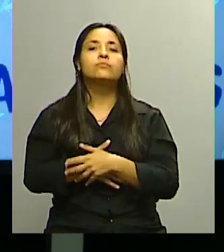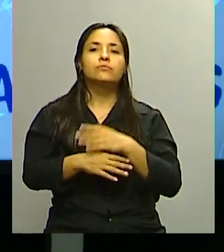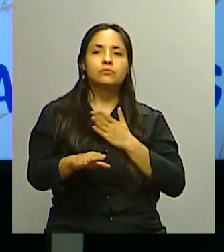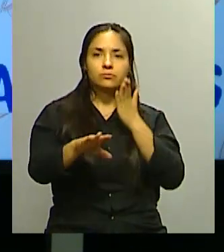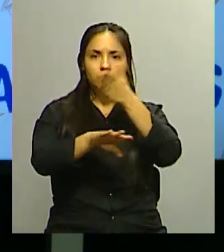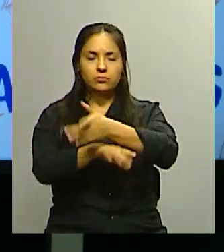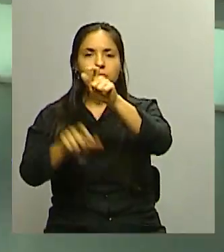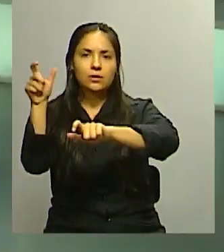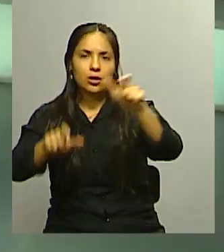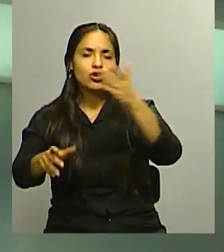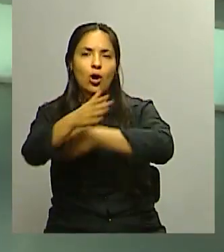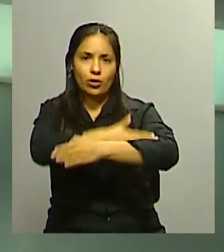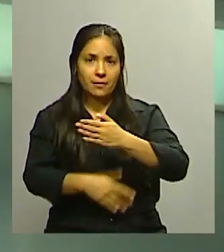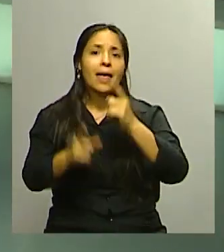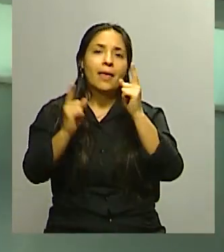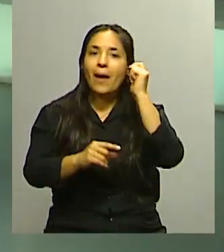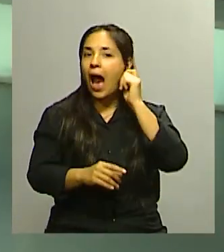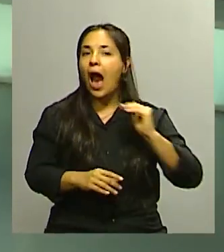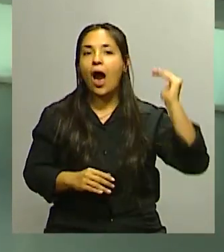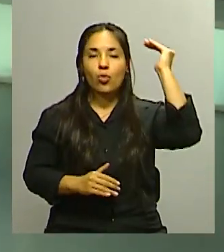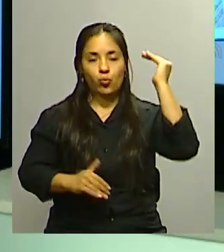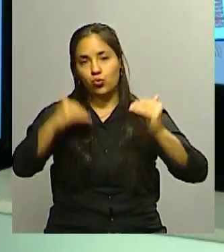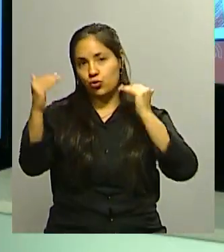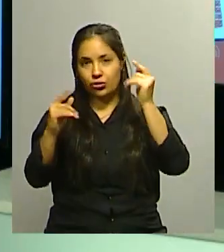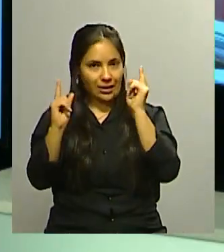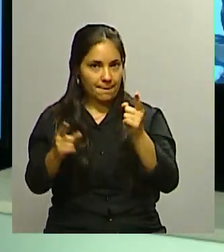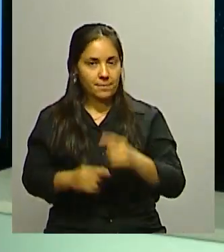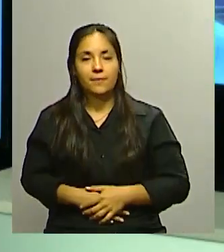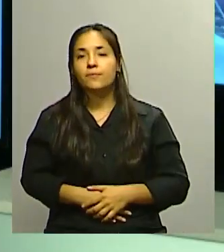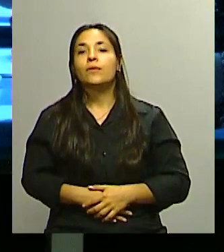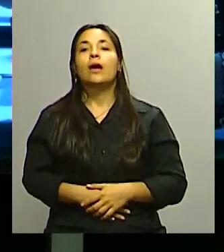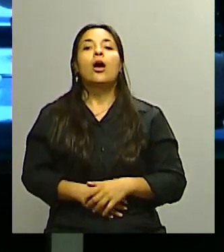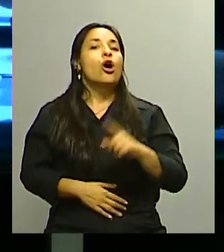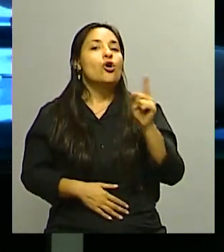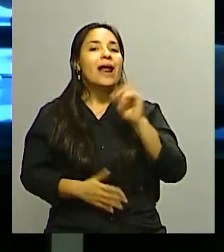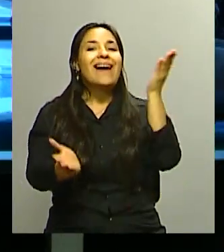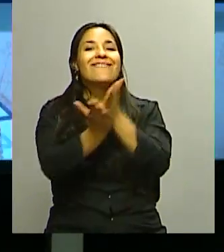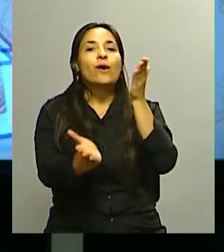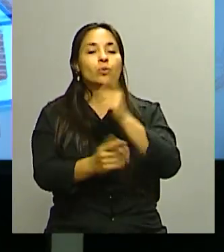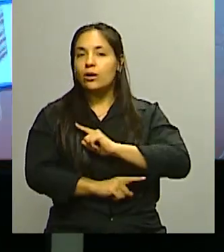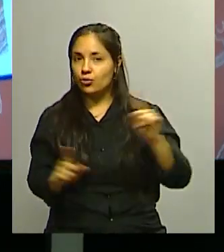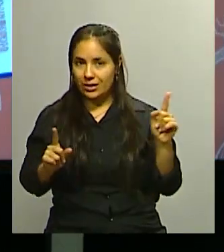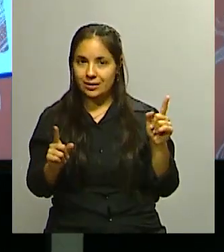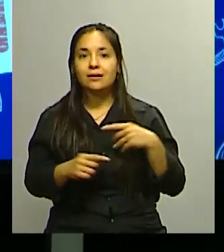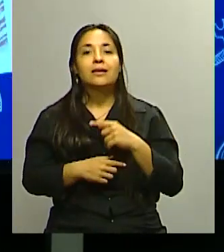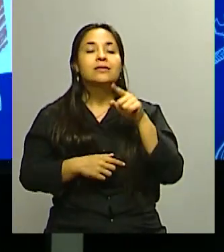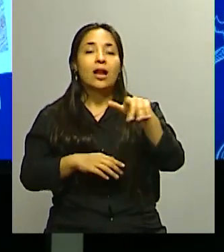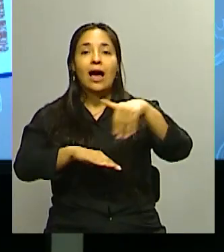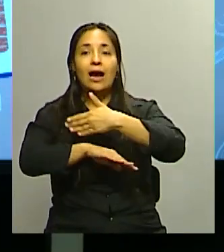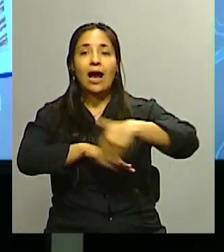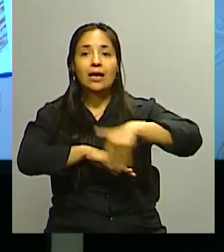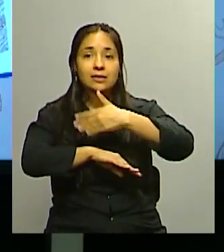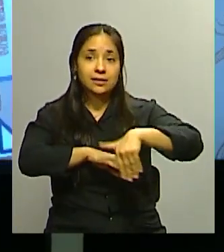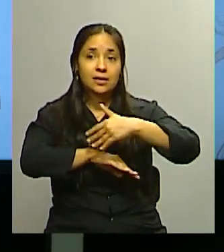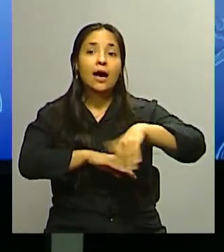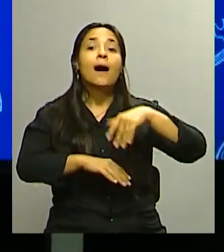recibir personas con discapacidad y adultos mayores. No en la sede de la facultad, sino en la calle Gutiérrez 51, donde